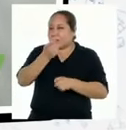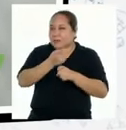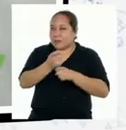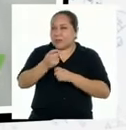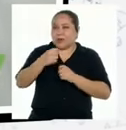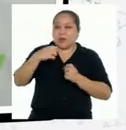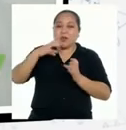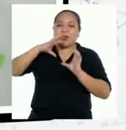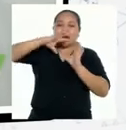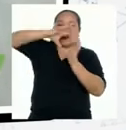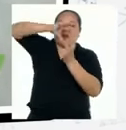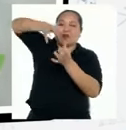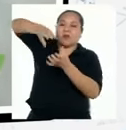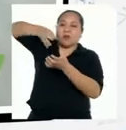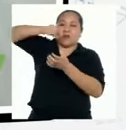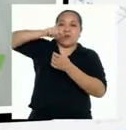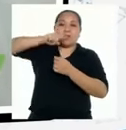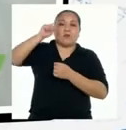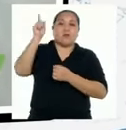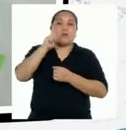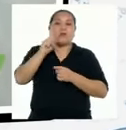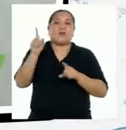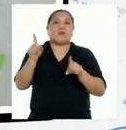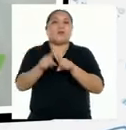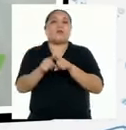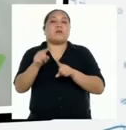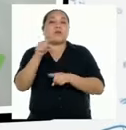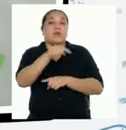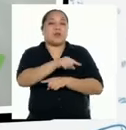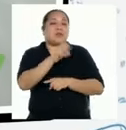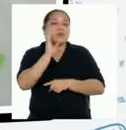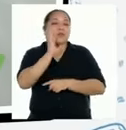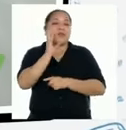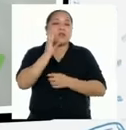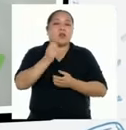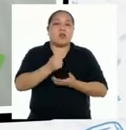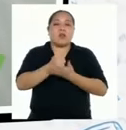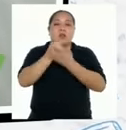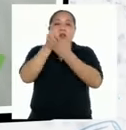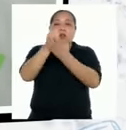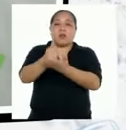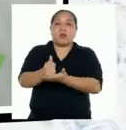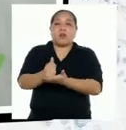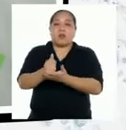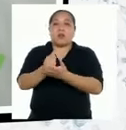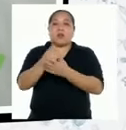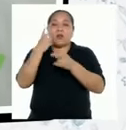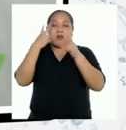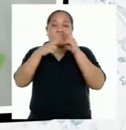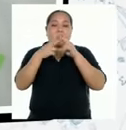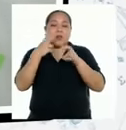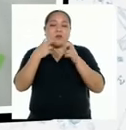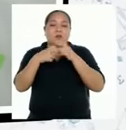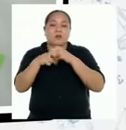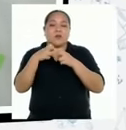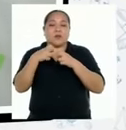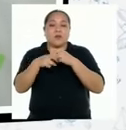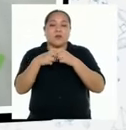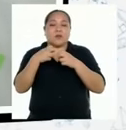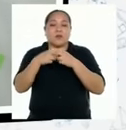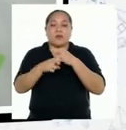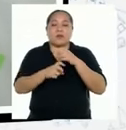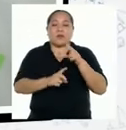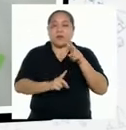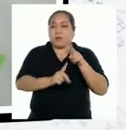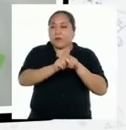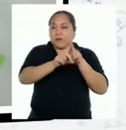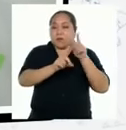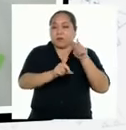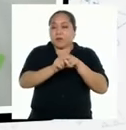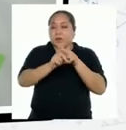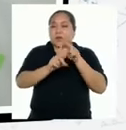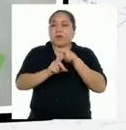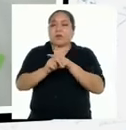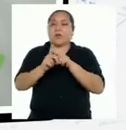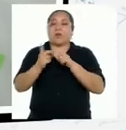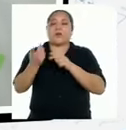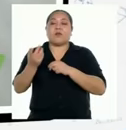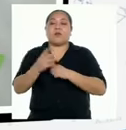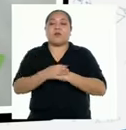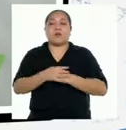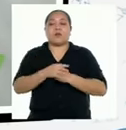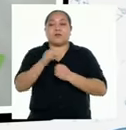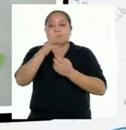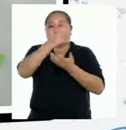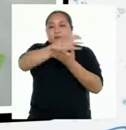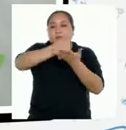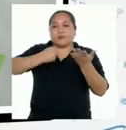invernadero, sino también ayudará a disminuir los conflictos generados por el trabajo de